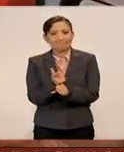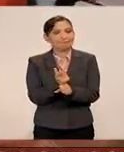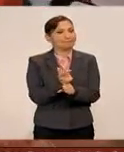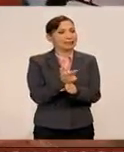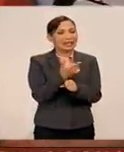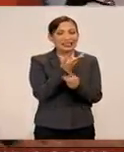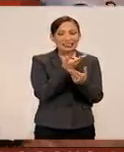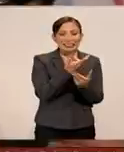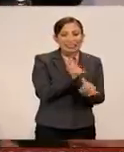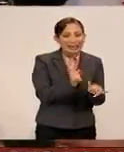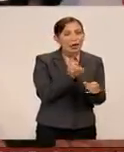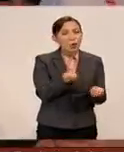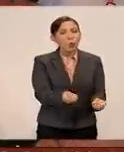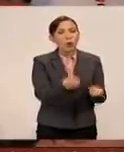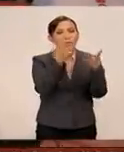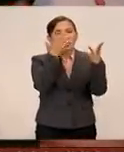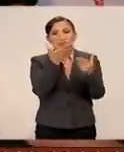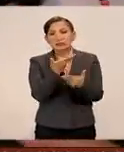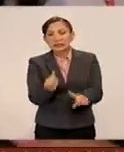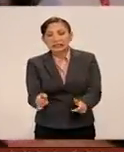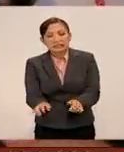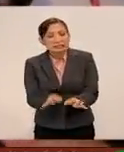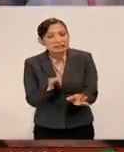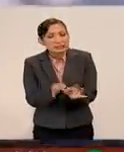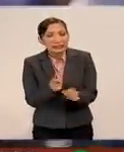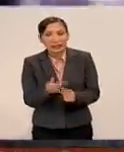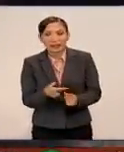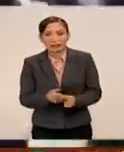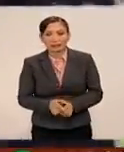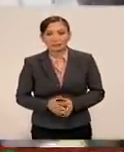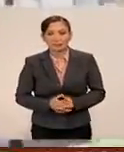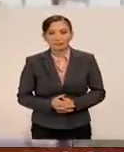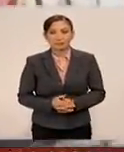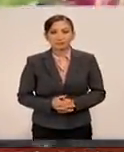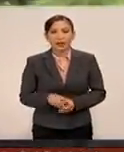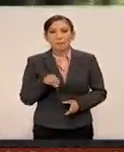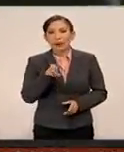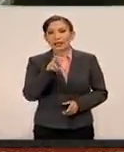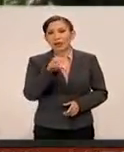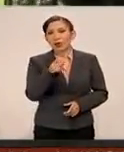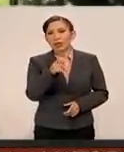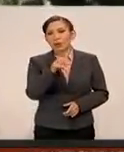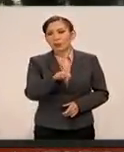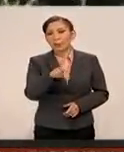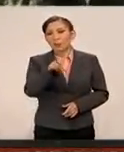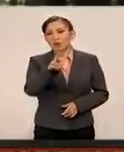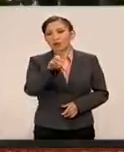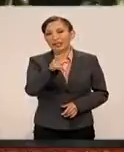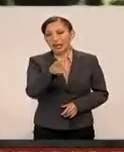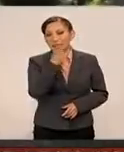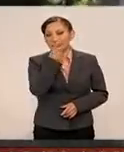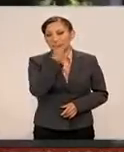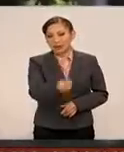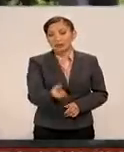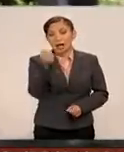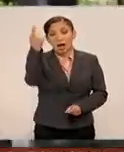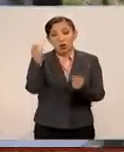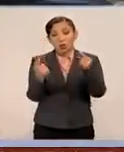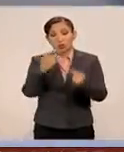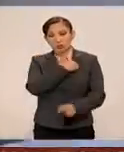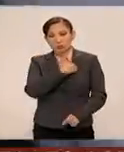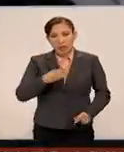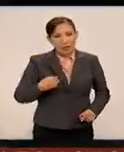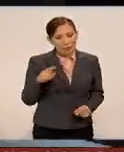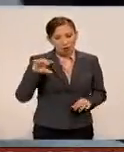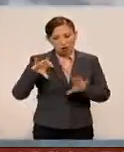ni cuántos específicamente ni quiénes. María Guadalupe Murguía asimismo dijo que algunos